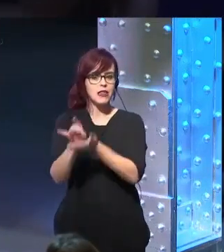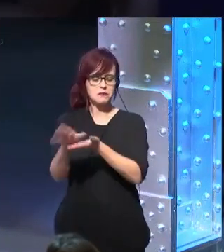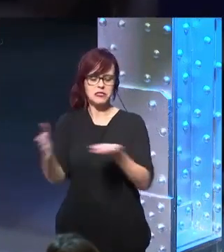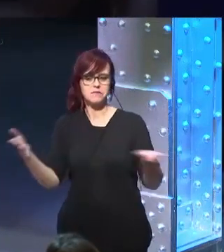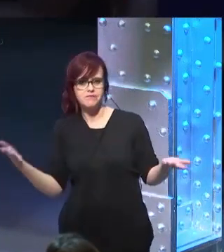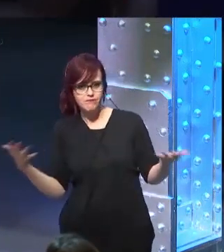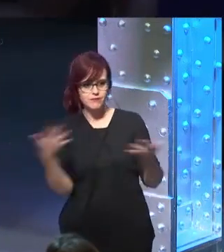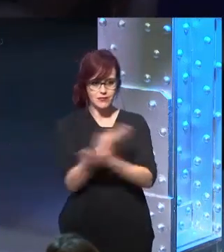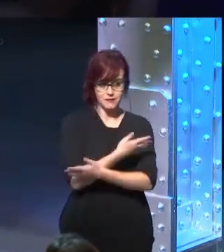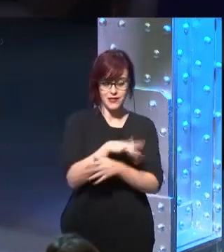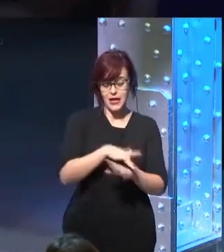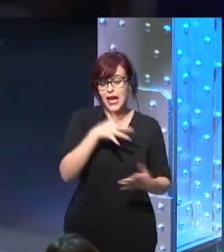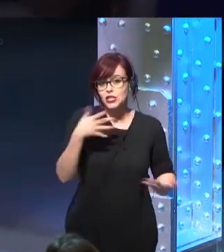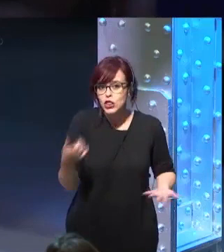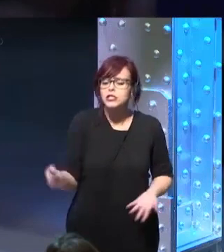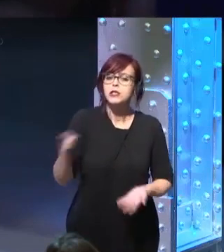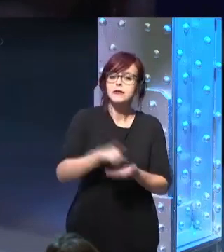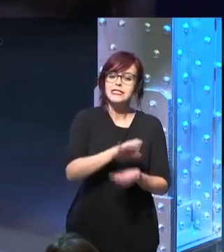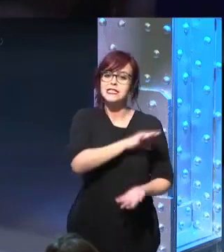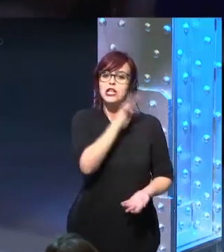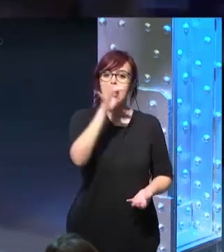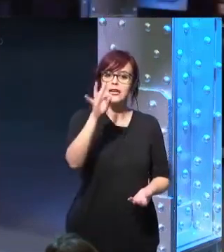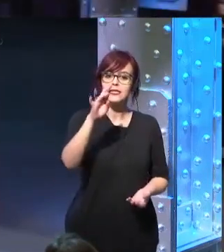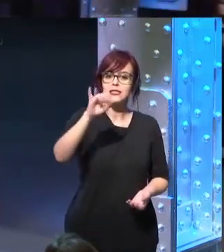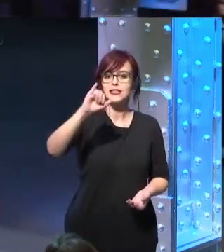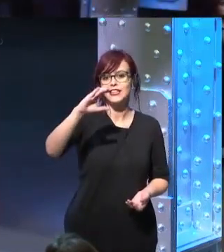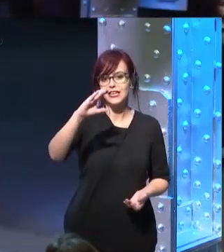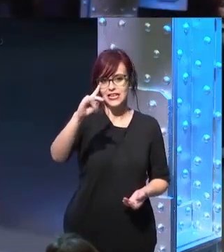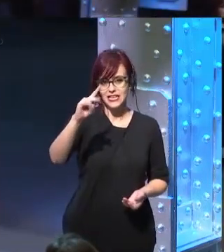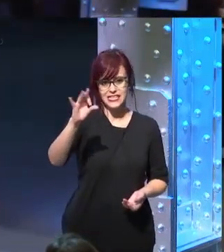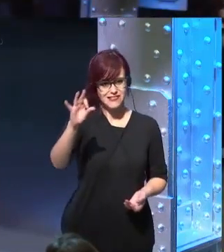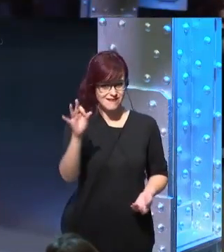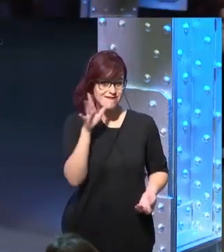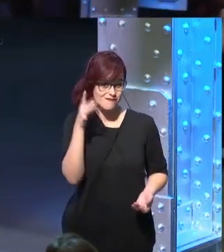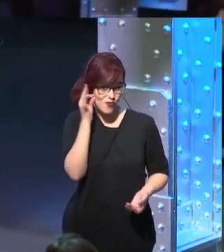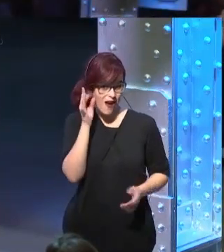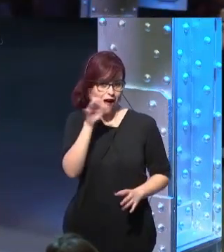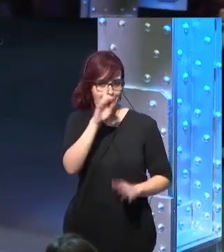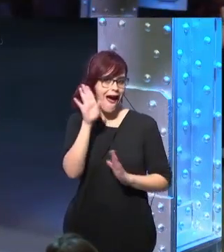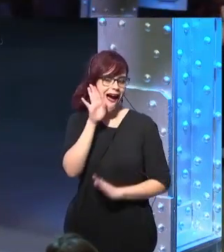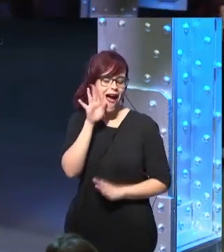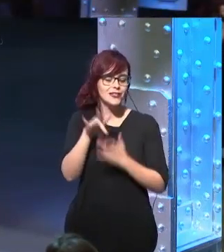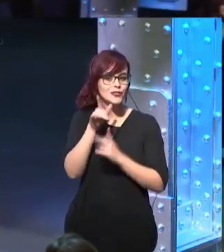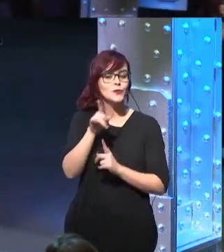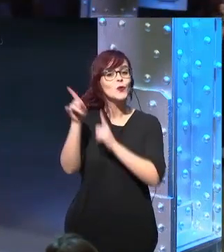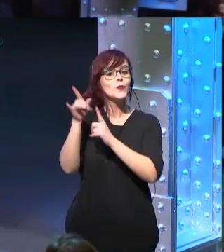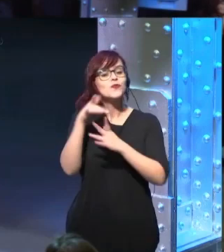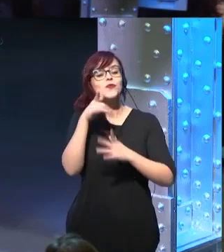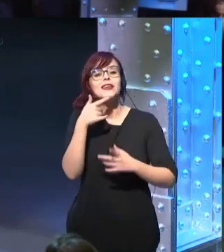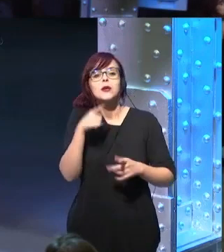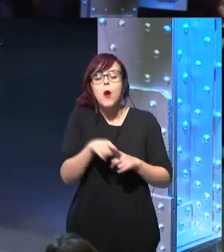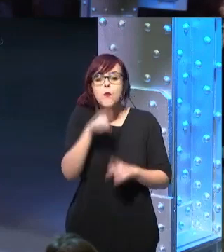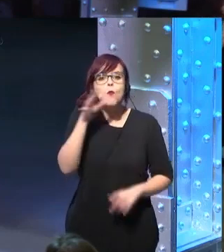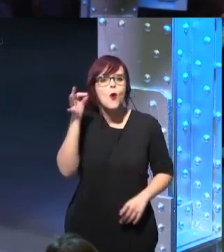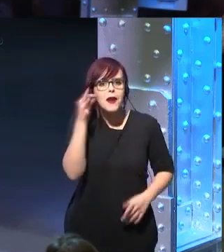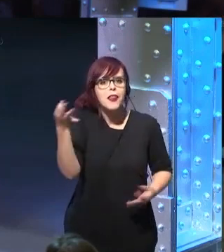Volviendo a la señora Triggs, la cuestión es ¿qué podemos hacer por la señora Triggs o por cualquier otra mujer que merezca